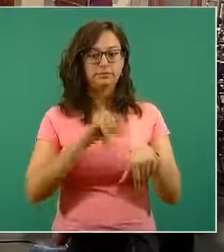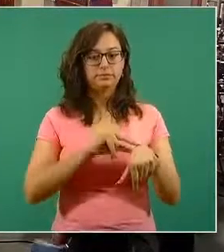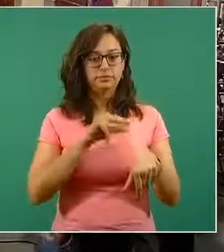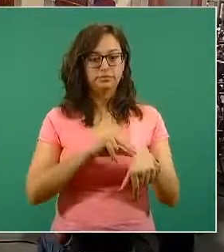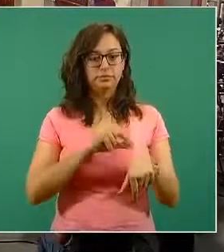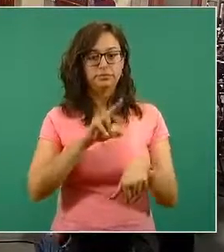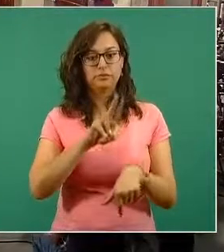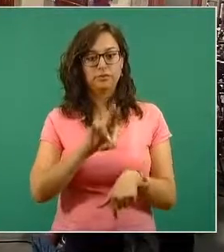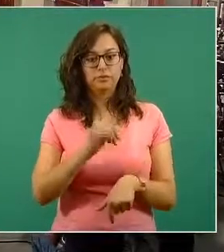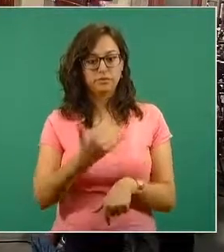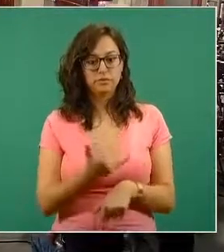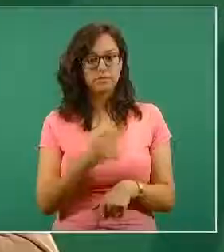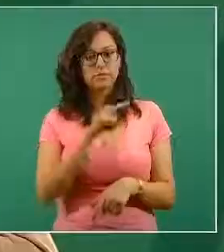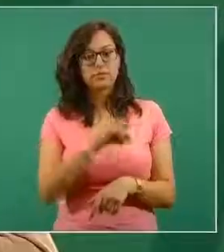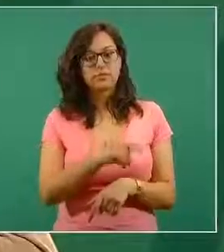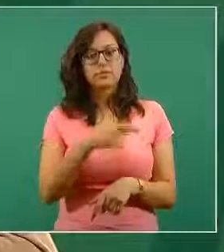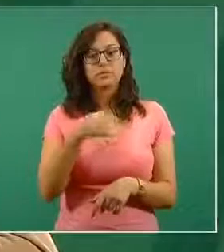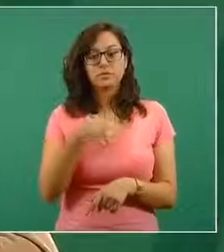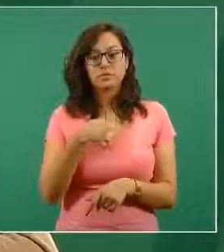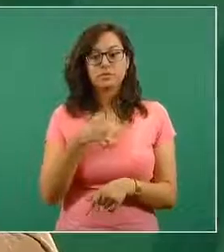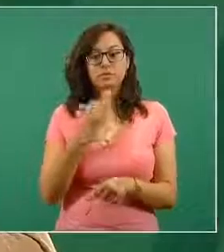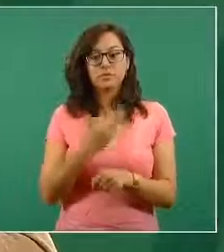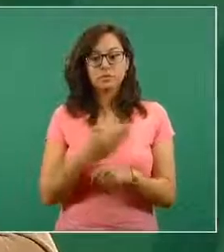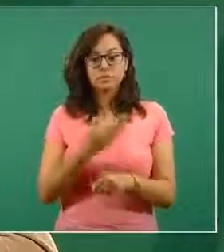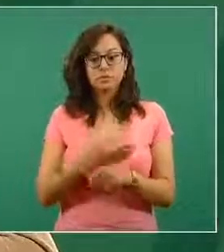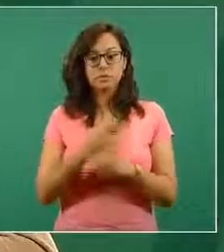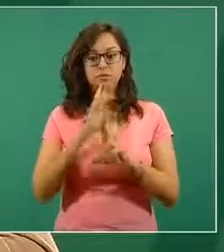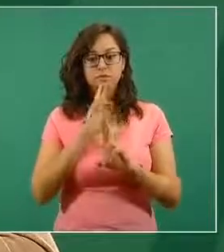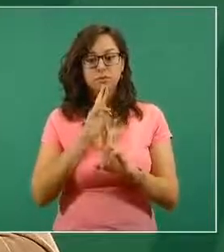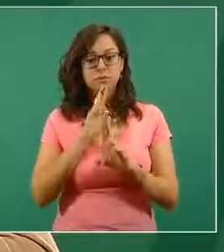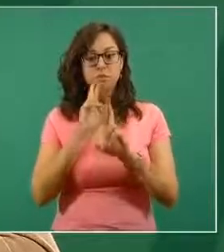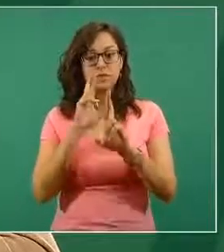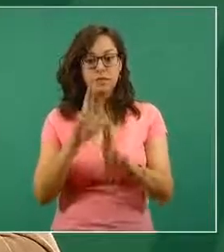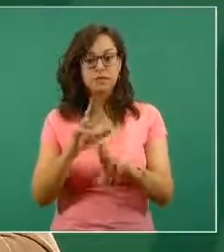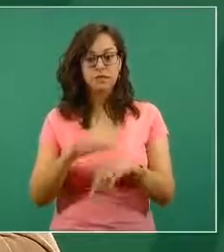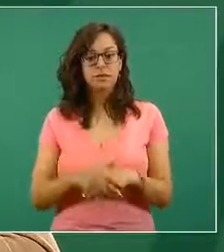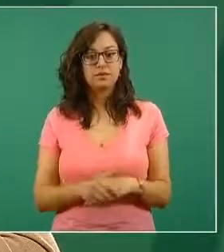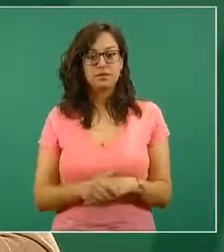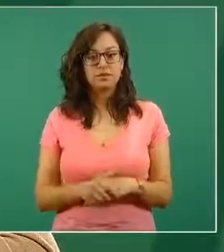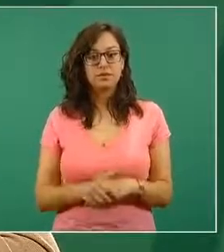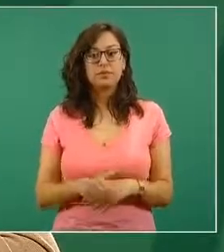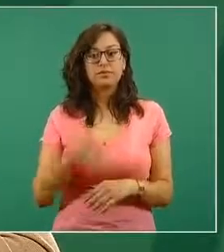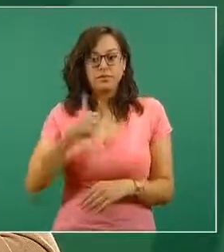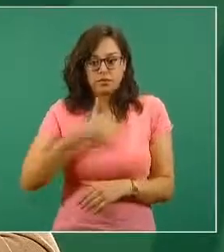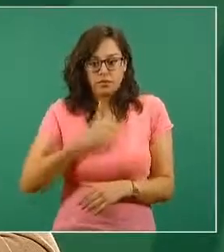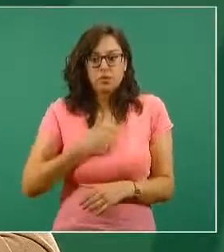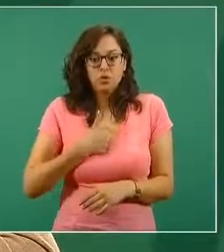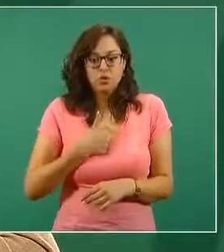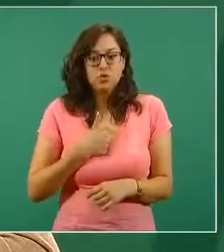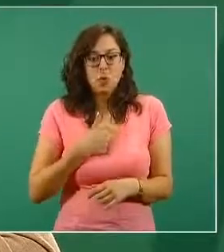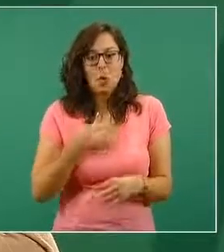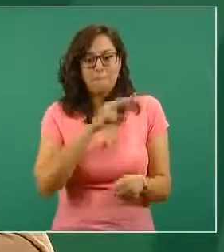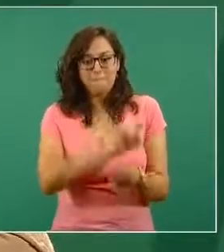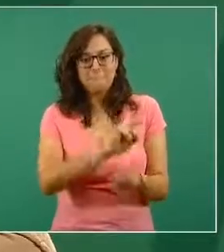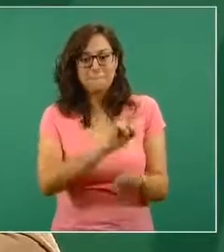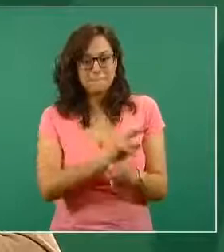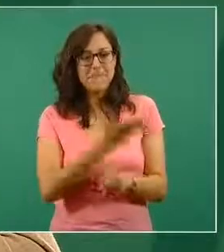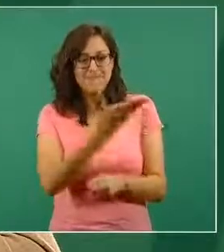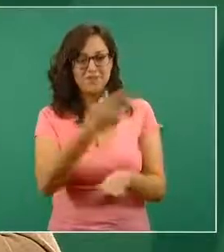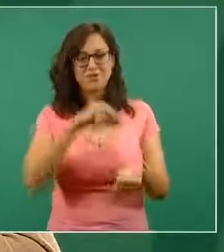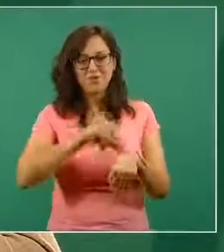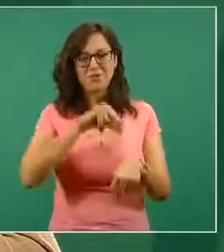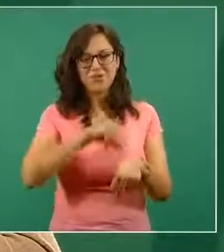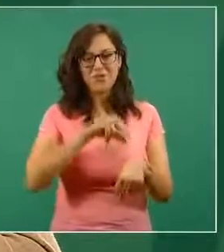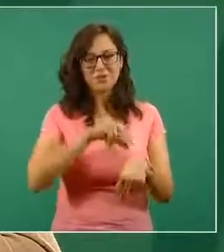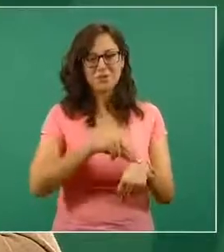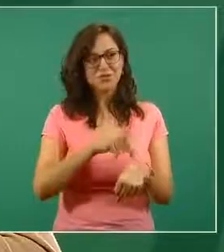responder, doctor, nada más por el estado de salud del doctor, derivado que su servidor es quien lo está monitoreando. Él, como ustedes lo pueden